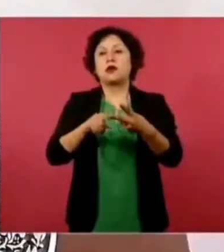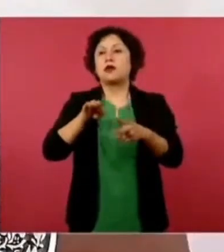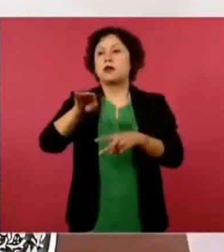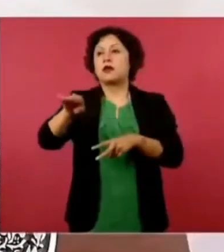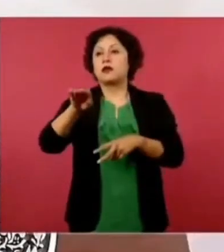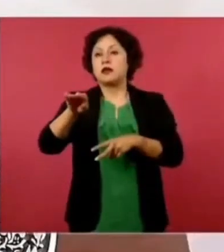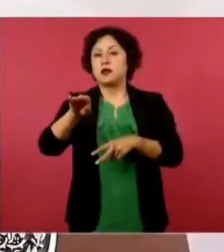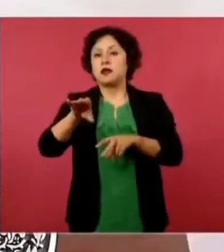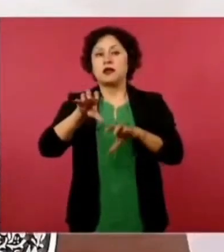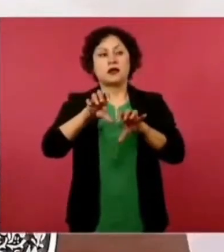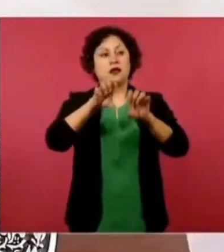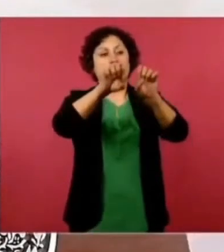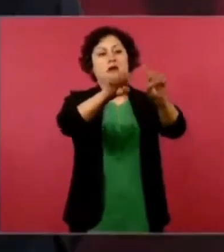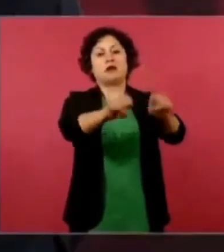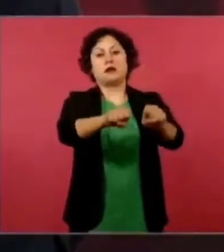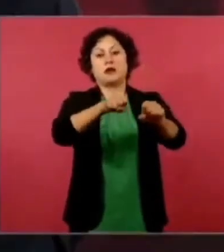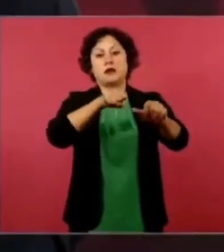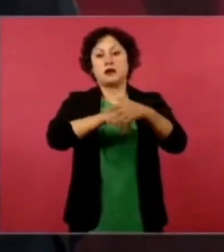Fiscalía.